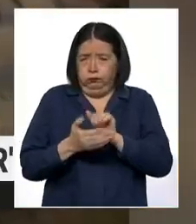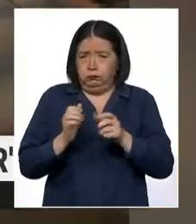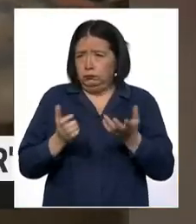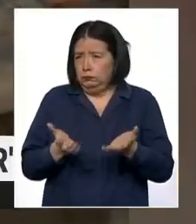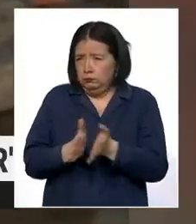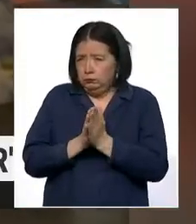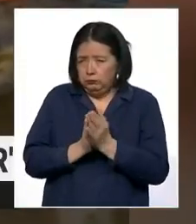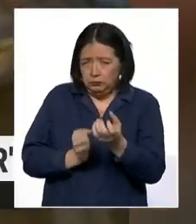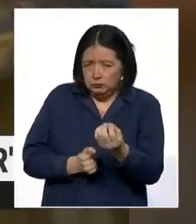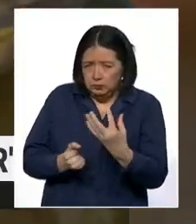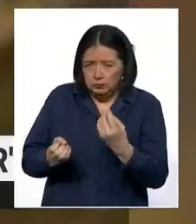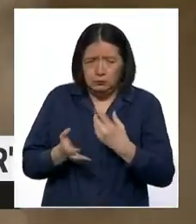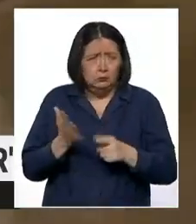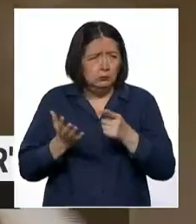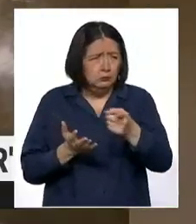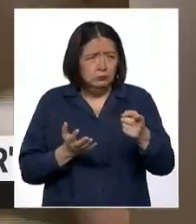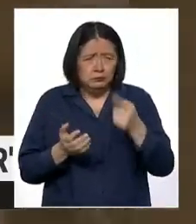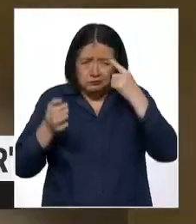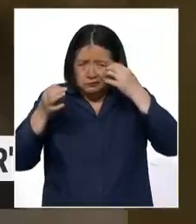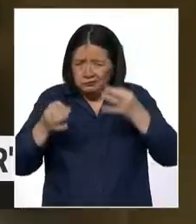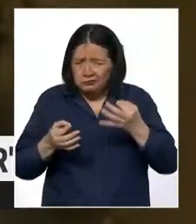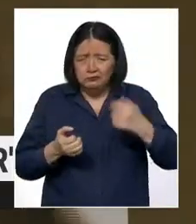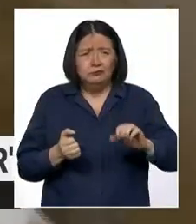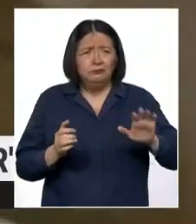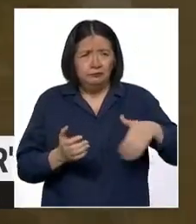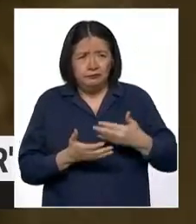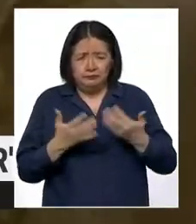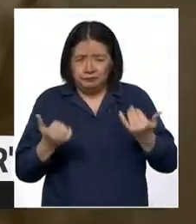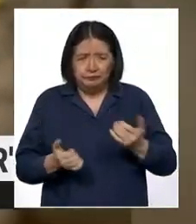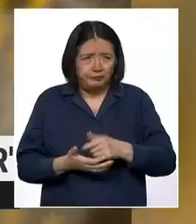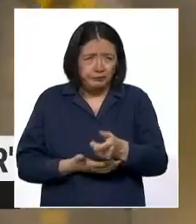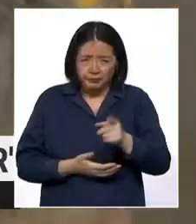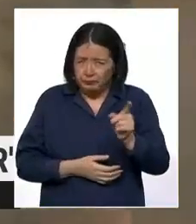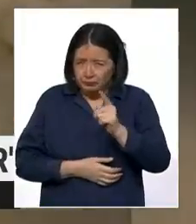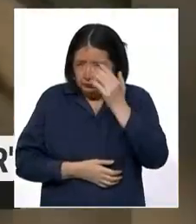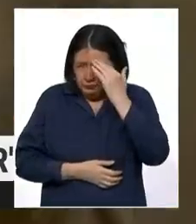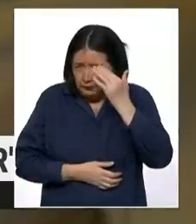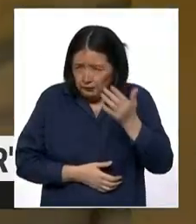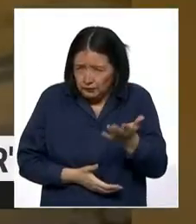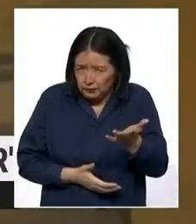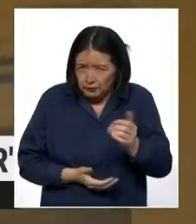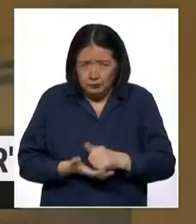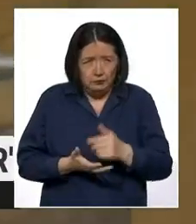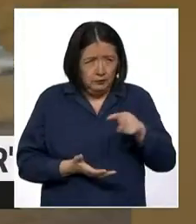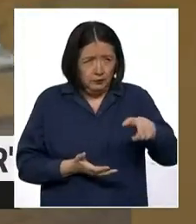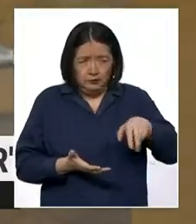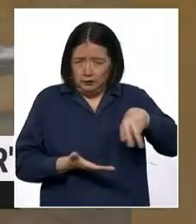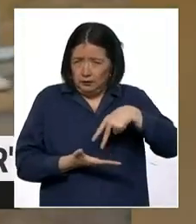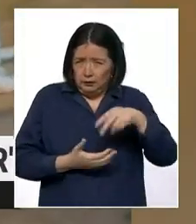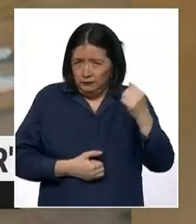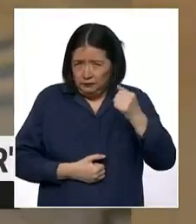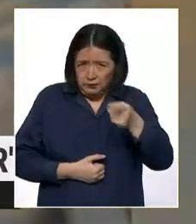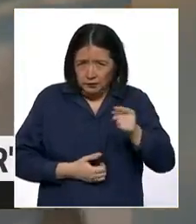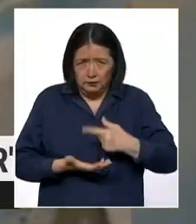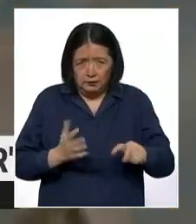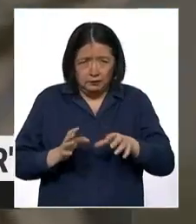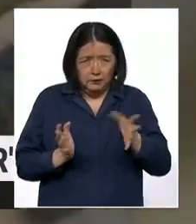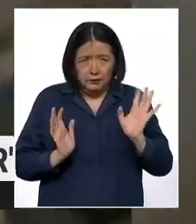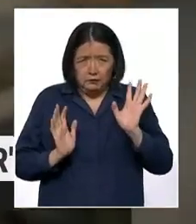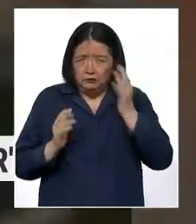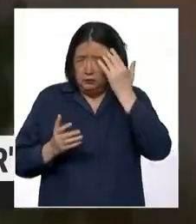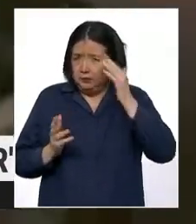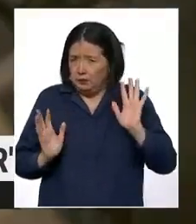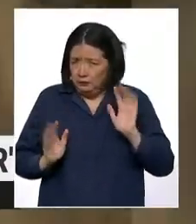favor. ¿Cómo así ustedes han decidido llegar recién y multar? O sea, ¿ustedes no estaban enterados de que esta fiesta se estaba desarrollando? El